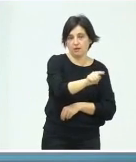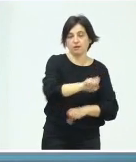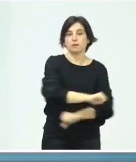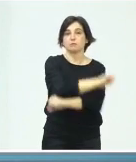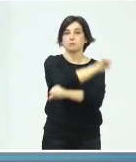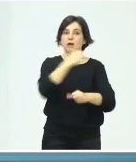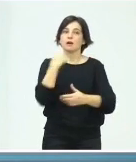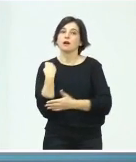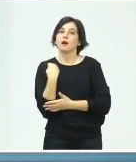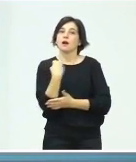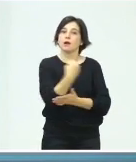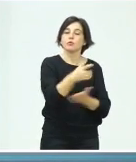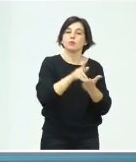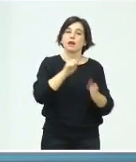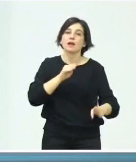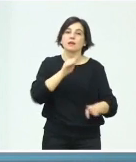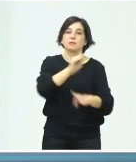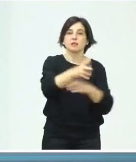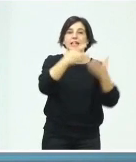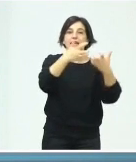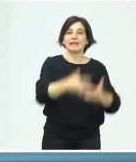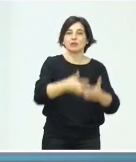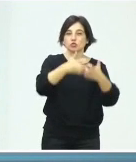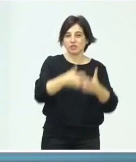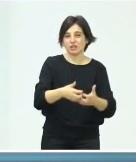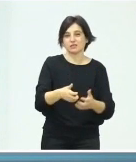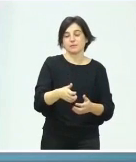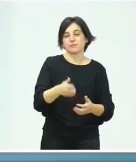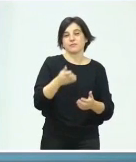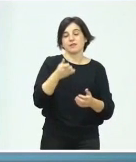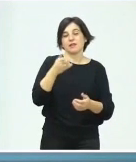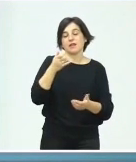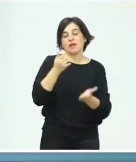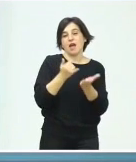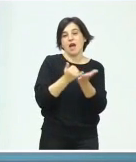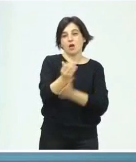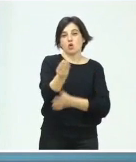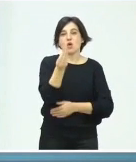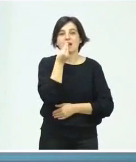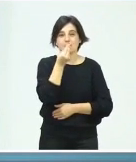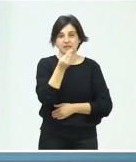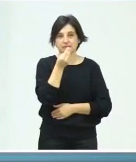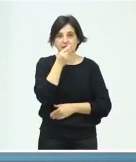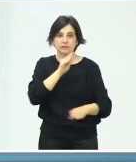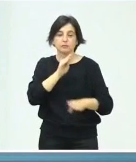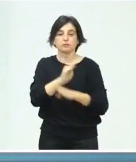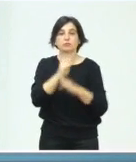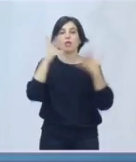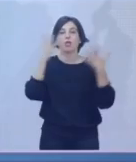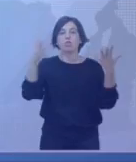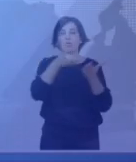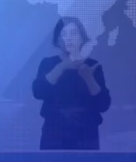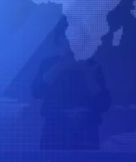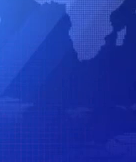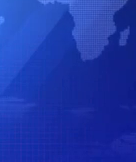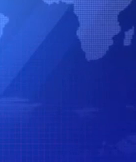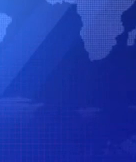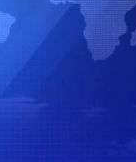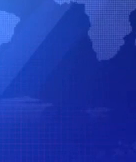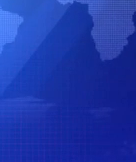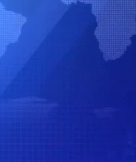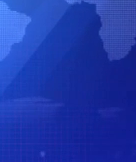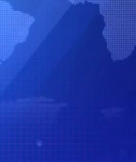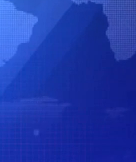Consolidamos la ayuda a las inversiones de las industrias agroalimentarias, los 10 millones en plurianuales a 3 años.